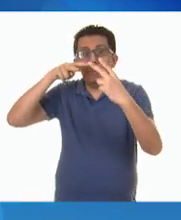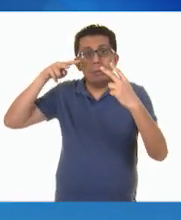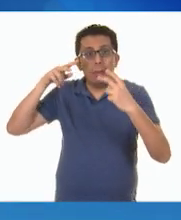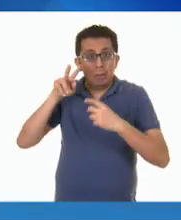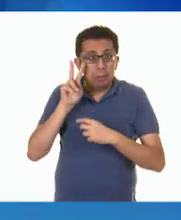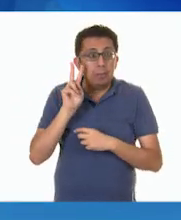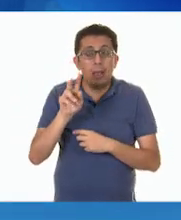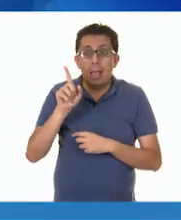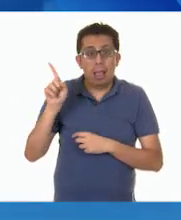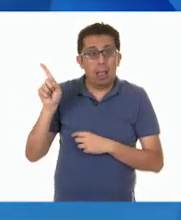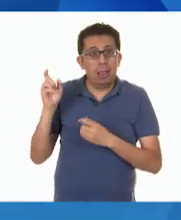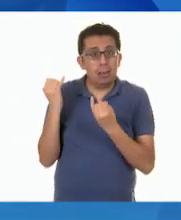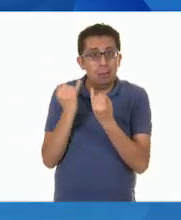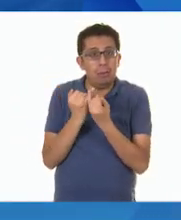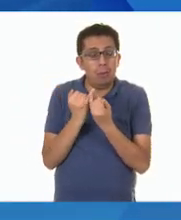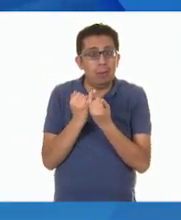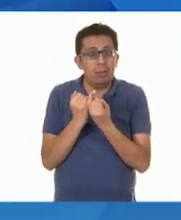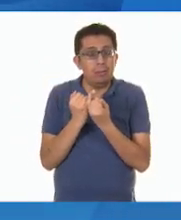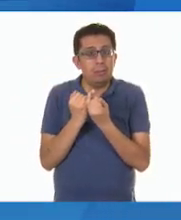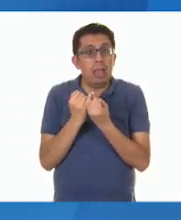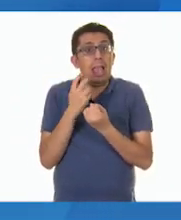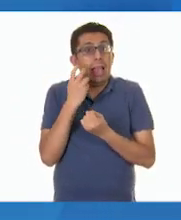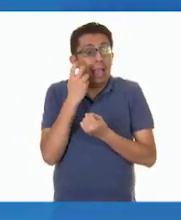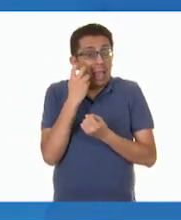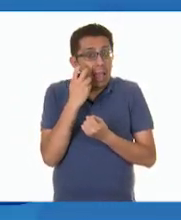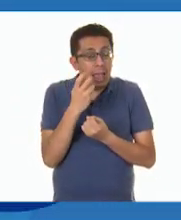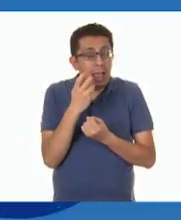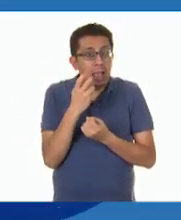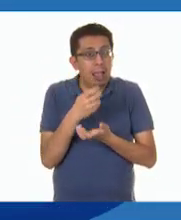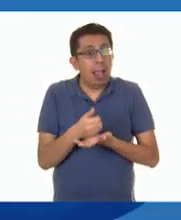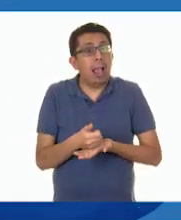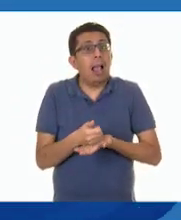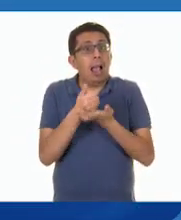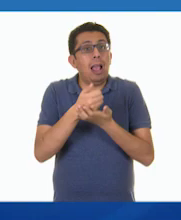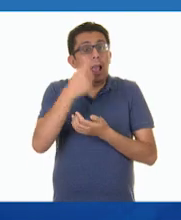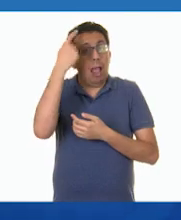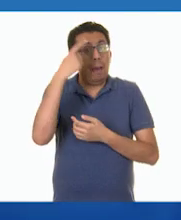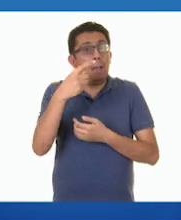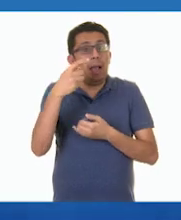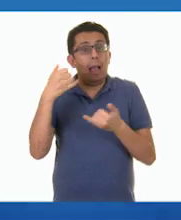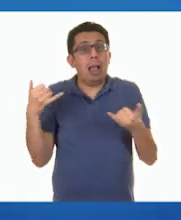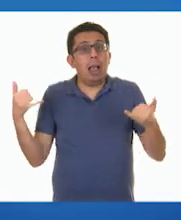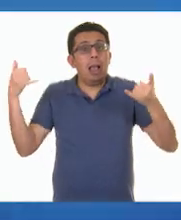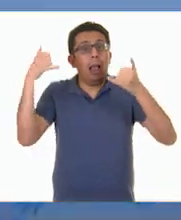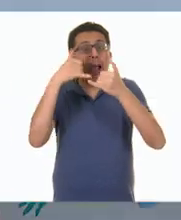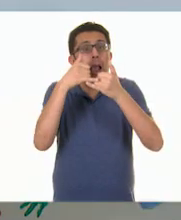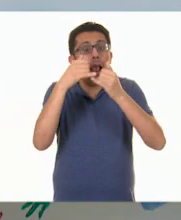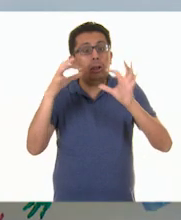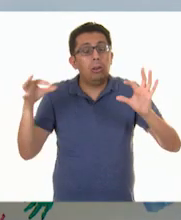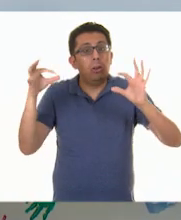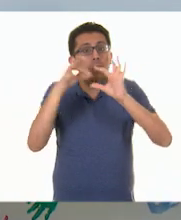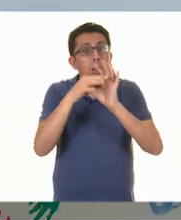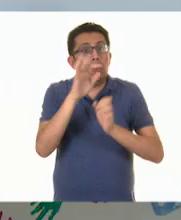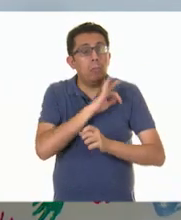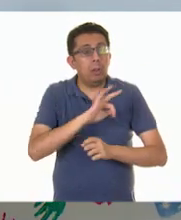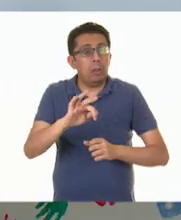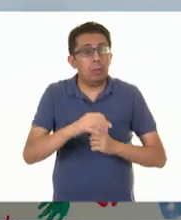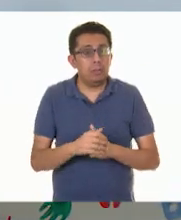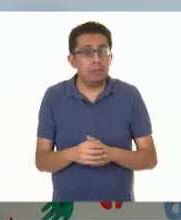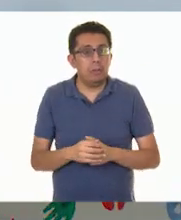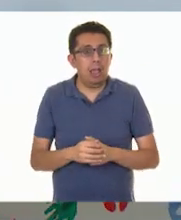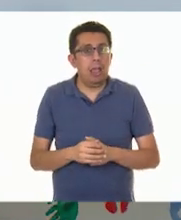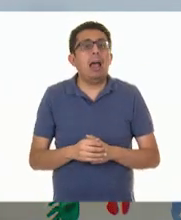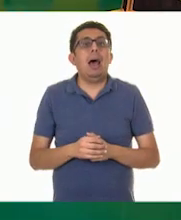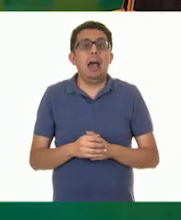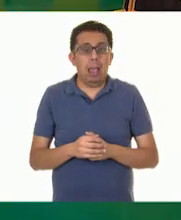estos. Exacto. Esos cables ¿Ya son los vieron? que permiten conectar las llamadas telefónicas. Ah, o